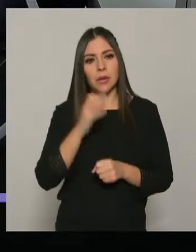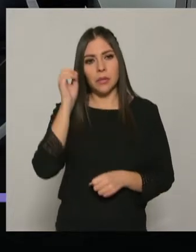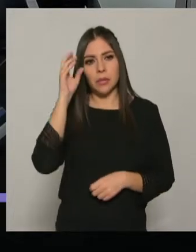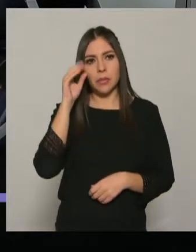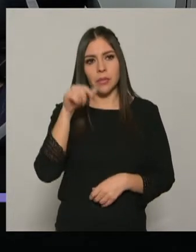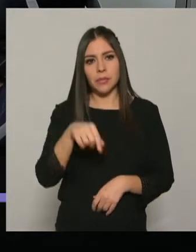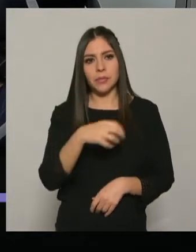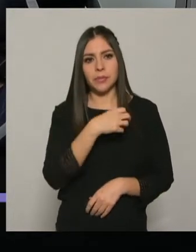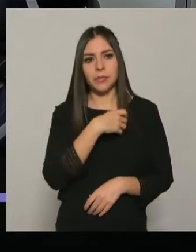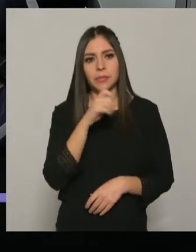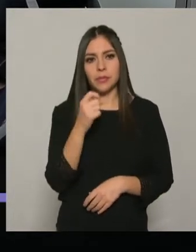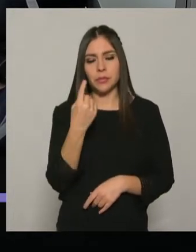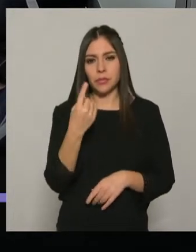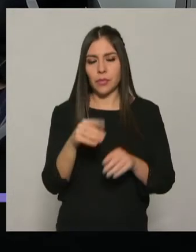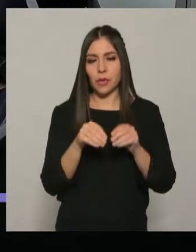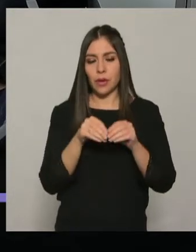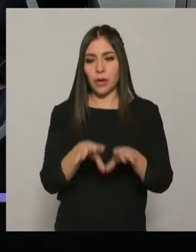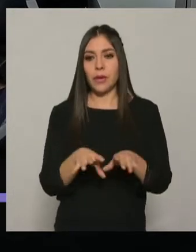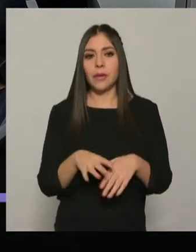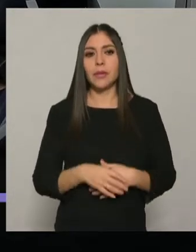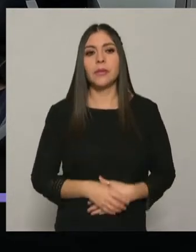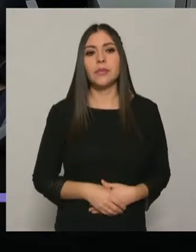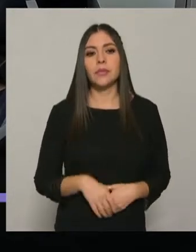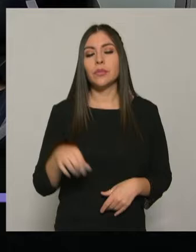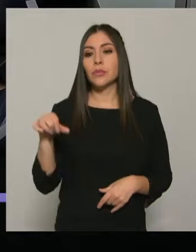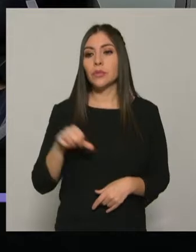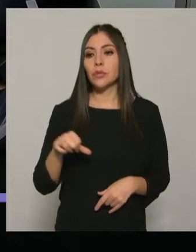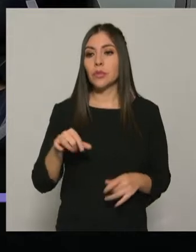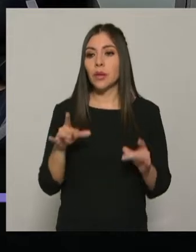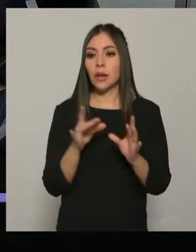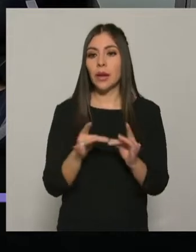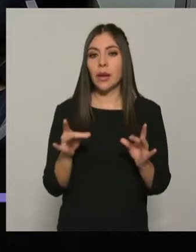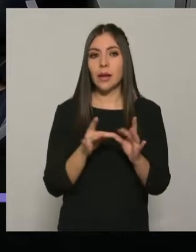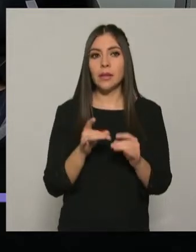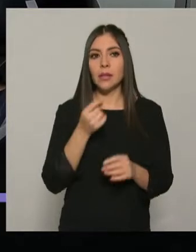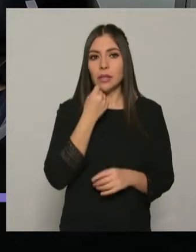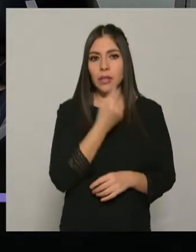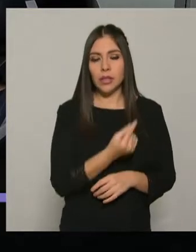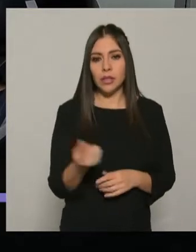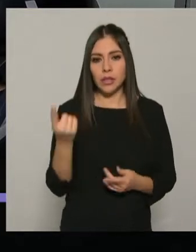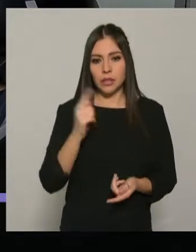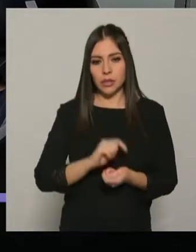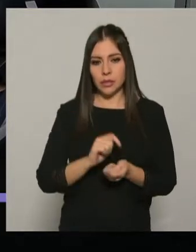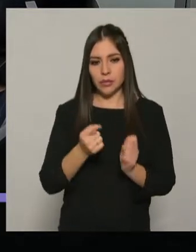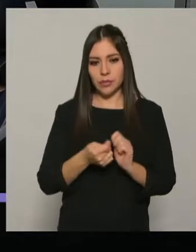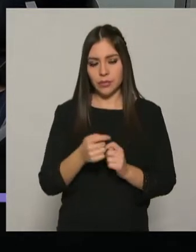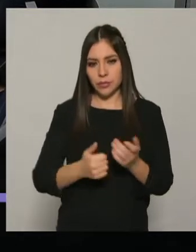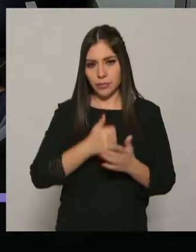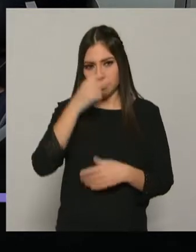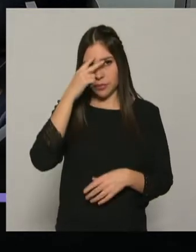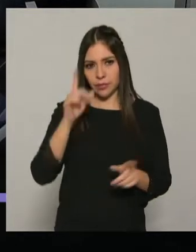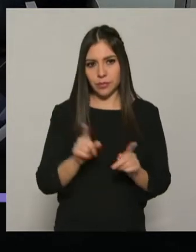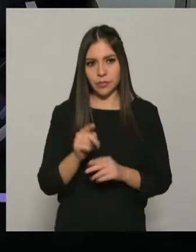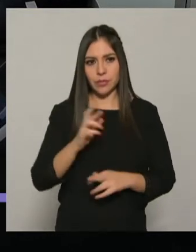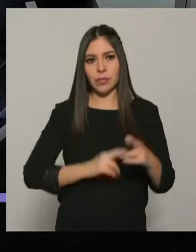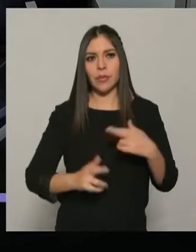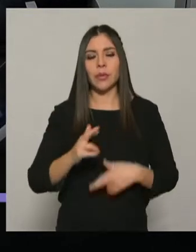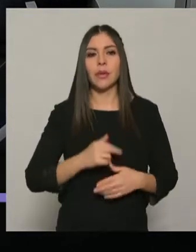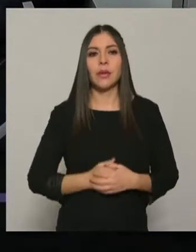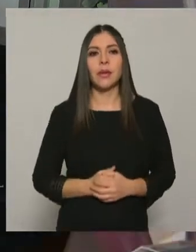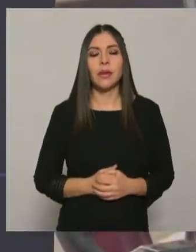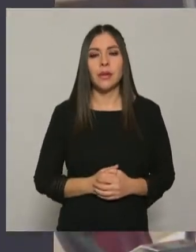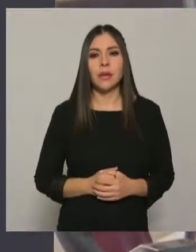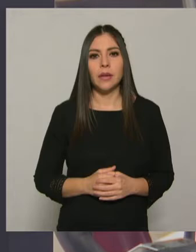vivo desde los estudios de Capital 21. Esta mañana estamos abordando las infancias trans en la Ciudad de México. Ya volvemos.